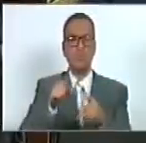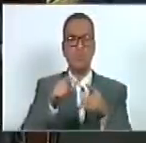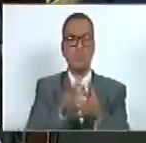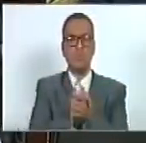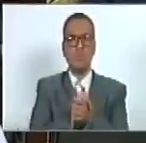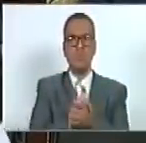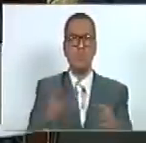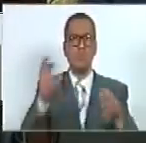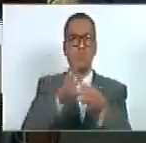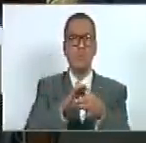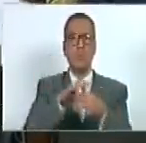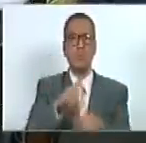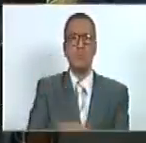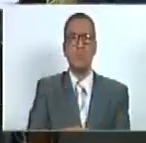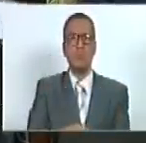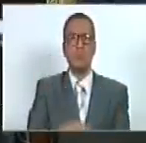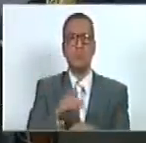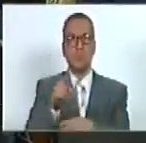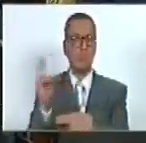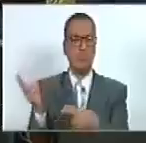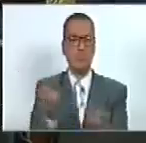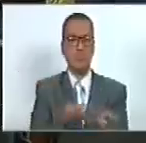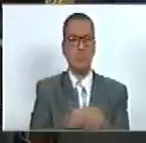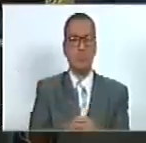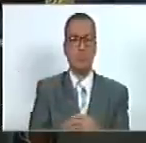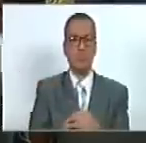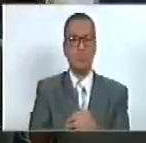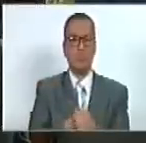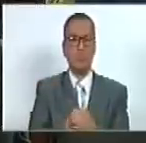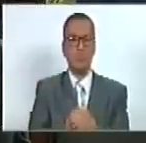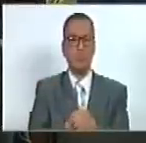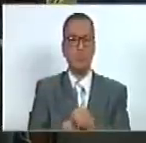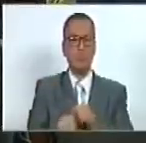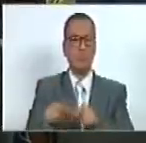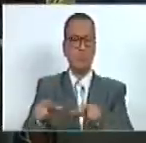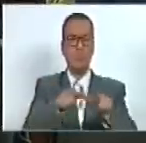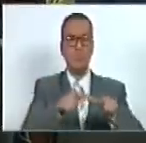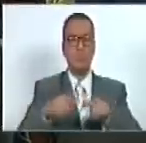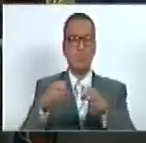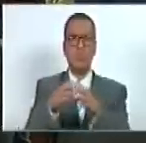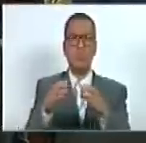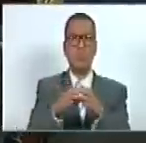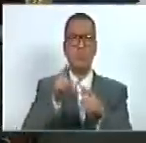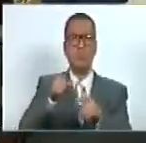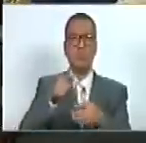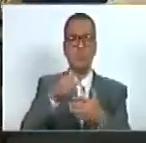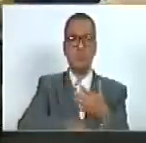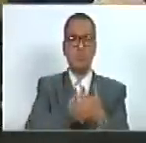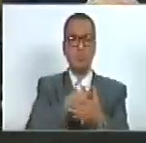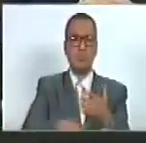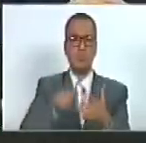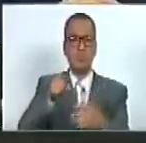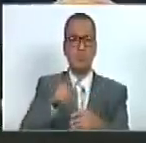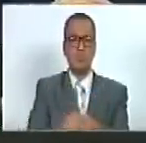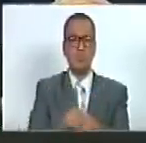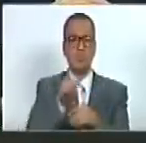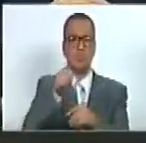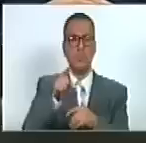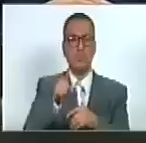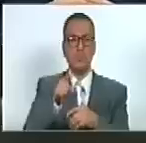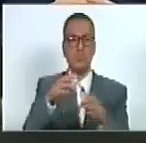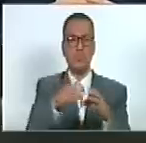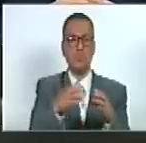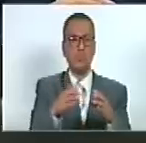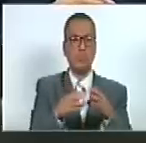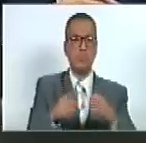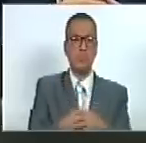de la Alianza forman bienvenidos a este selecto grupo de sancionados por estos